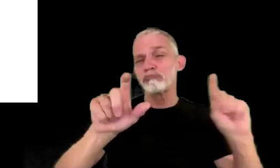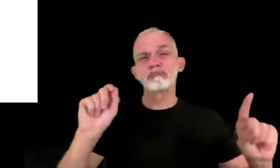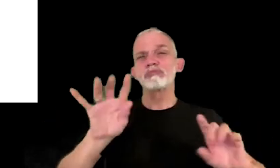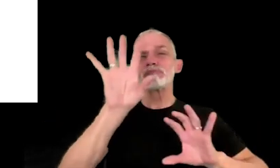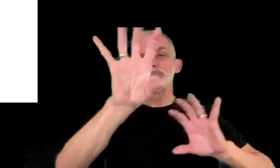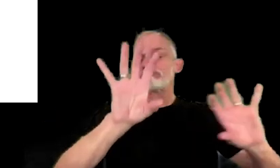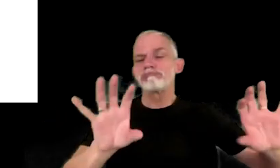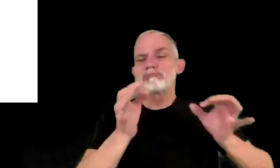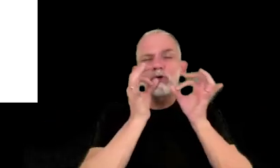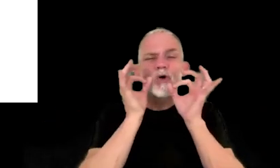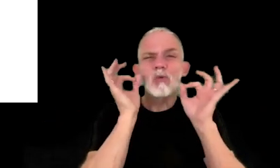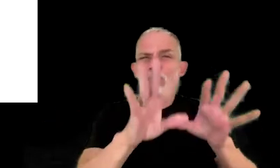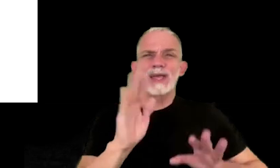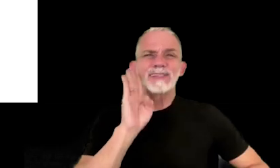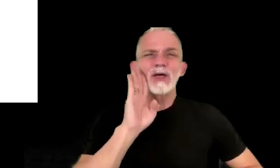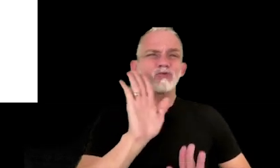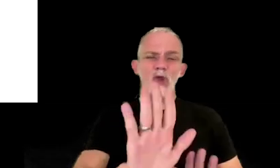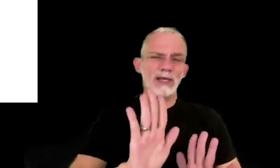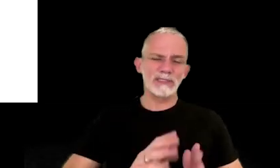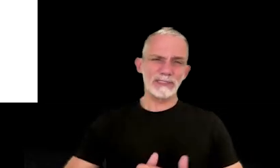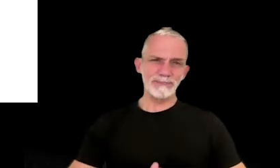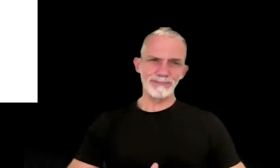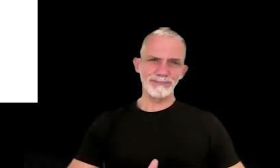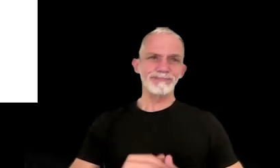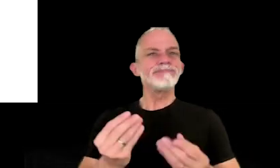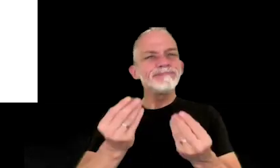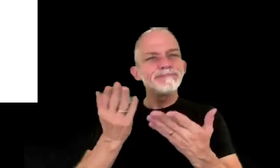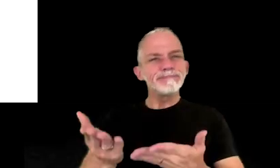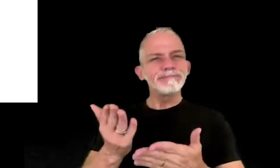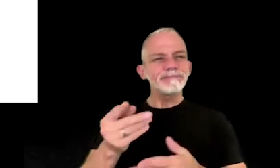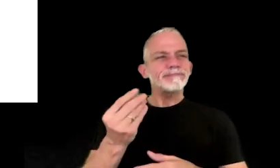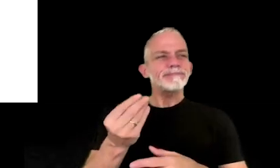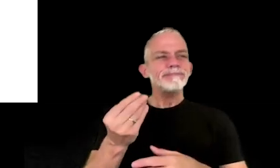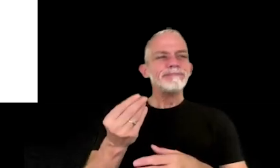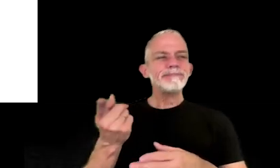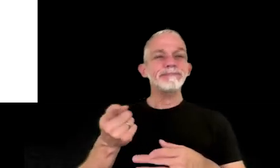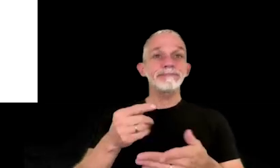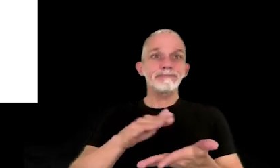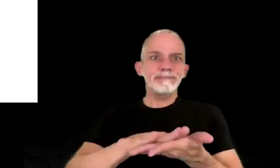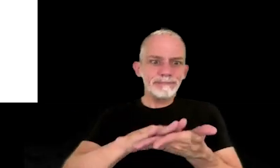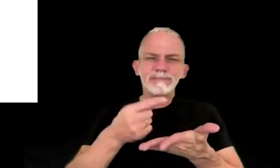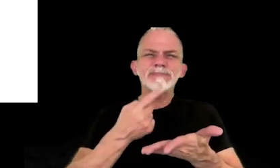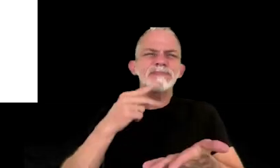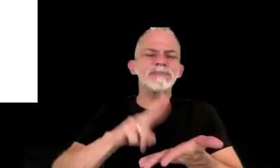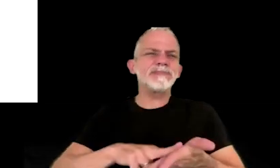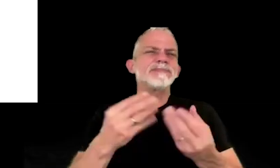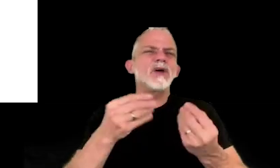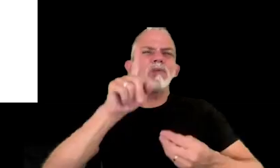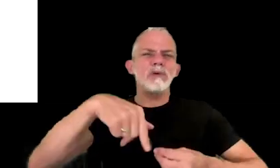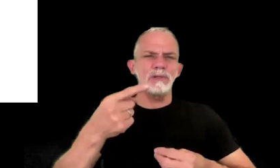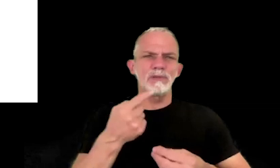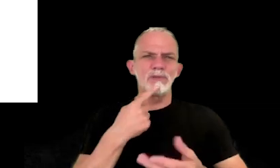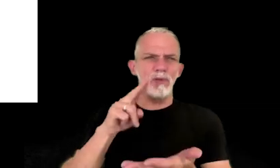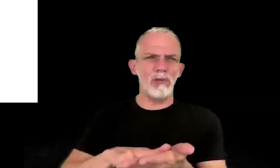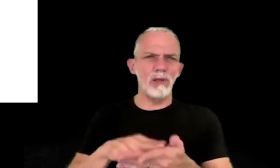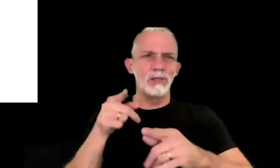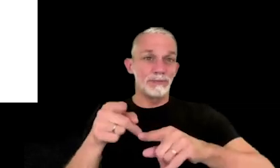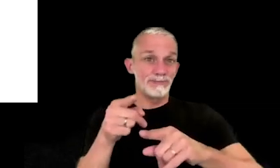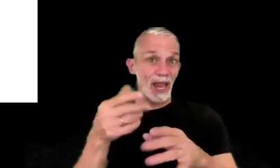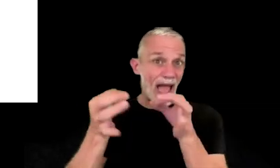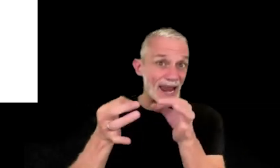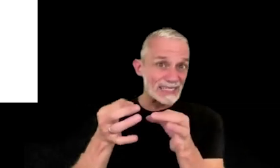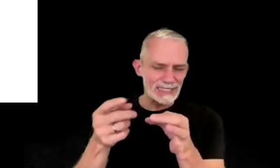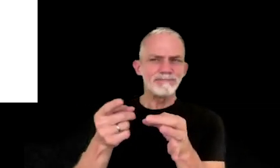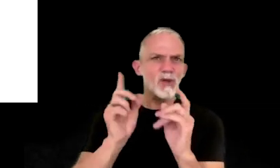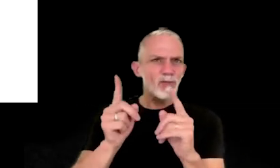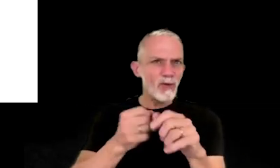lo aplicaba. Entonces, fíjense las características y fíjense de la base imponible, cómo se conforma la base imponible, en base a este análisis que sigue teniendo su